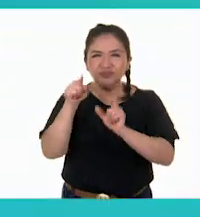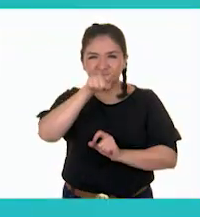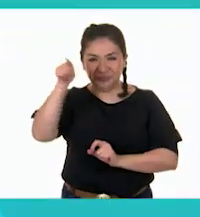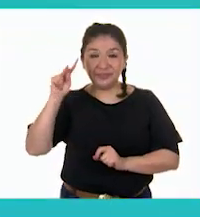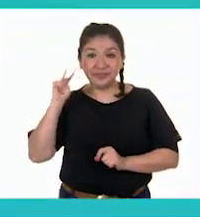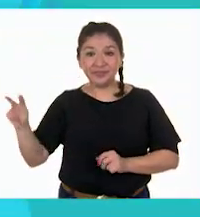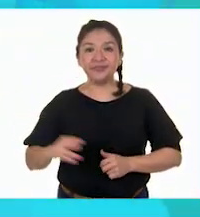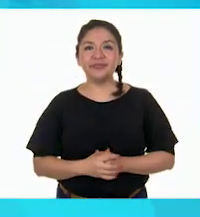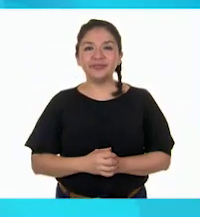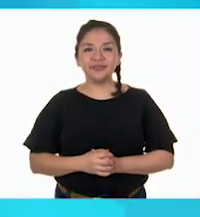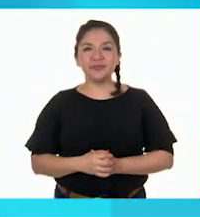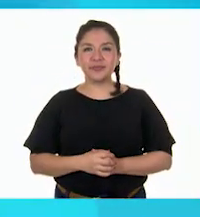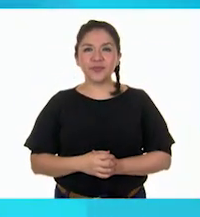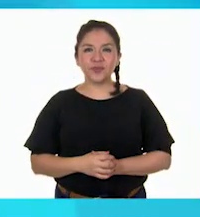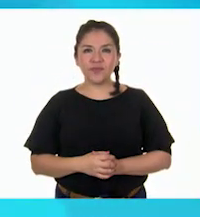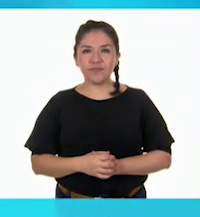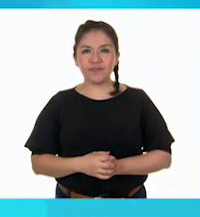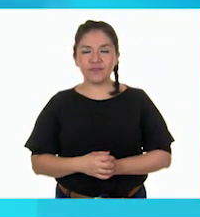Uh-huh. Bien.